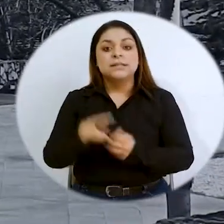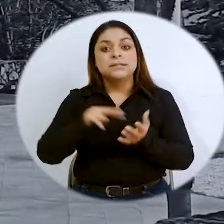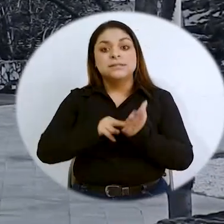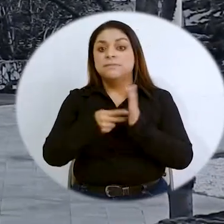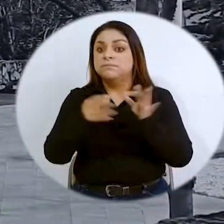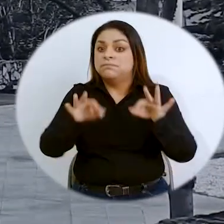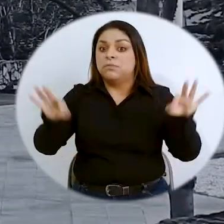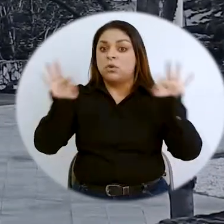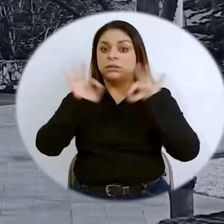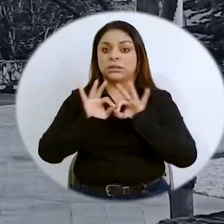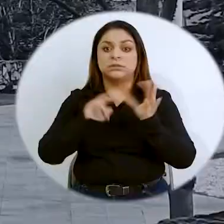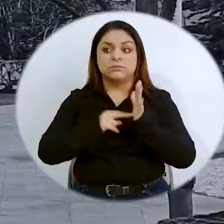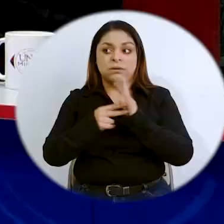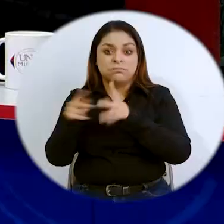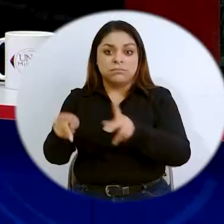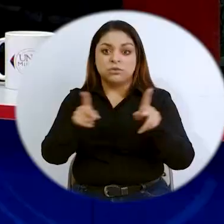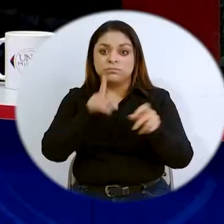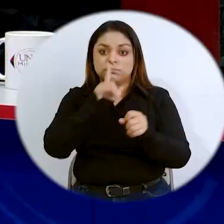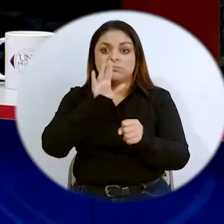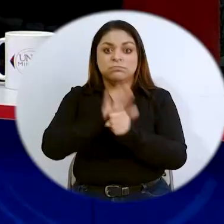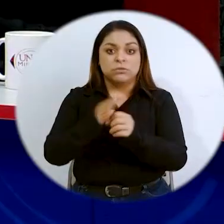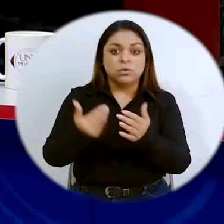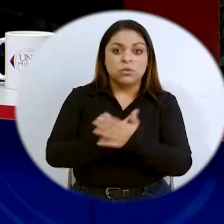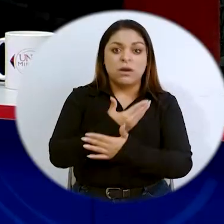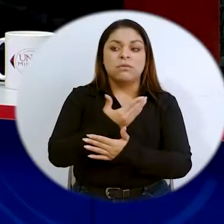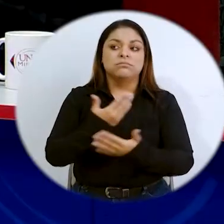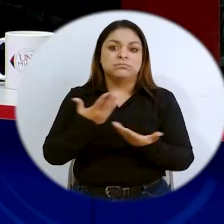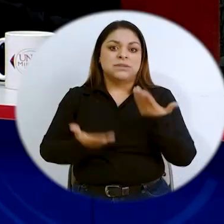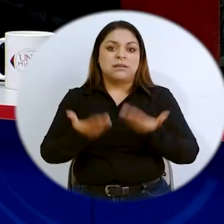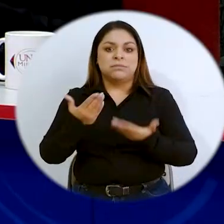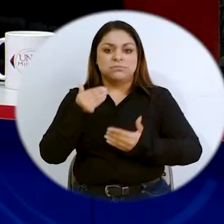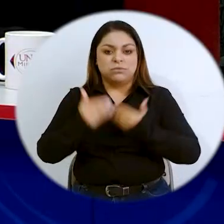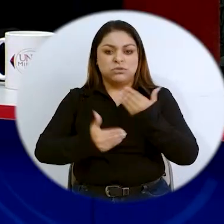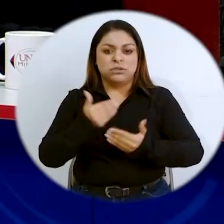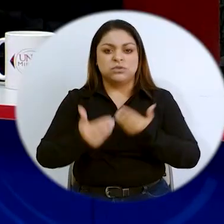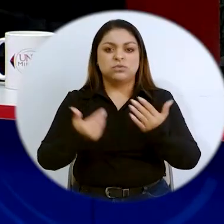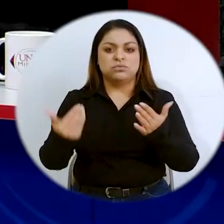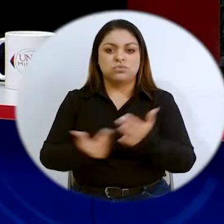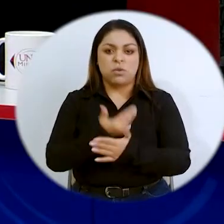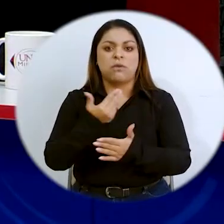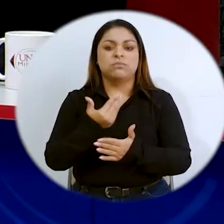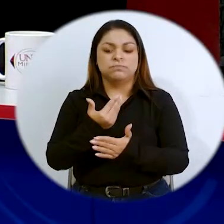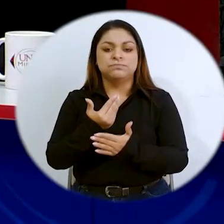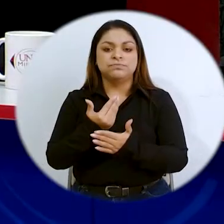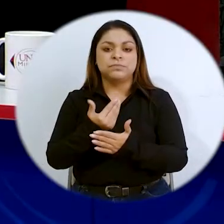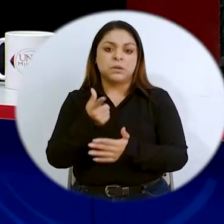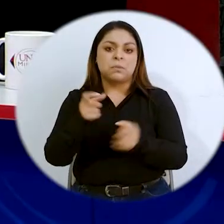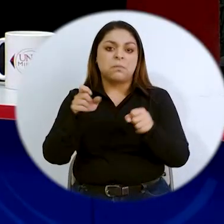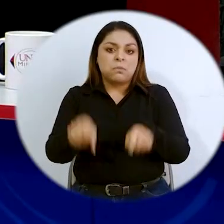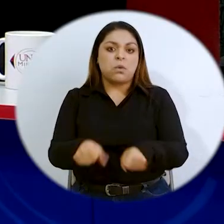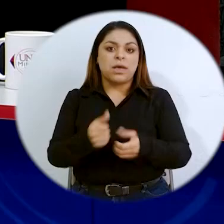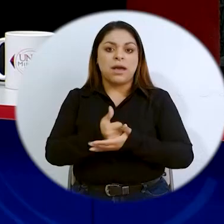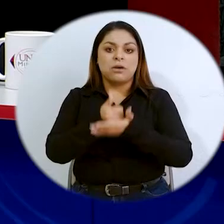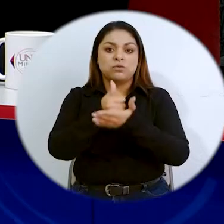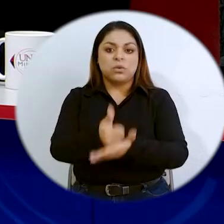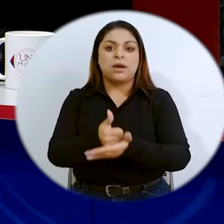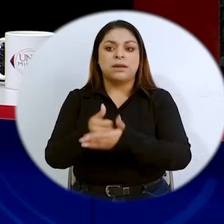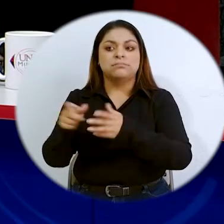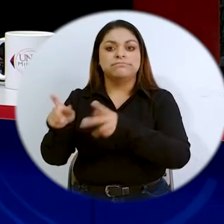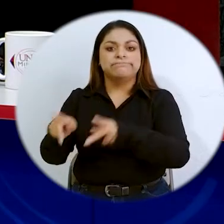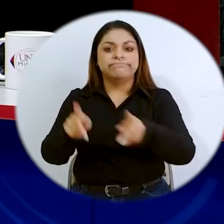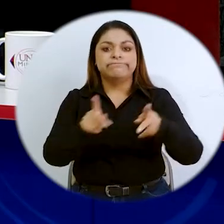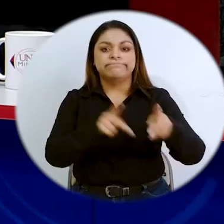un compromiso de la ciudadanía, tal vez de un inicio de un proceso de repolitización que podría ayudar a la población